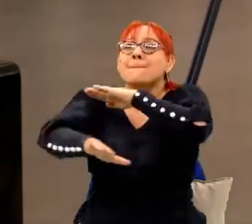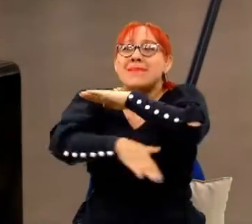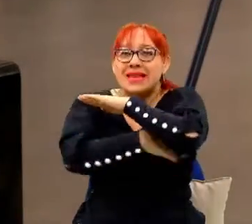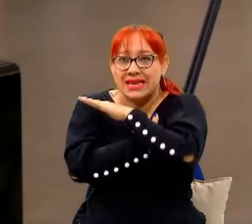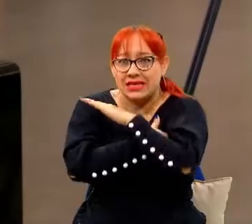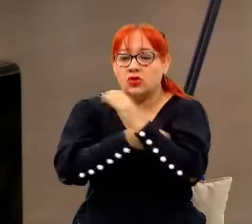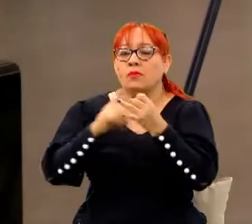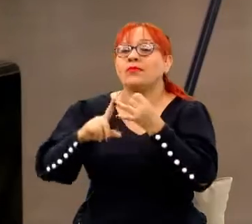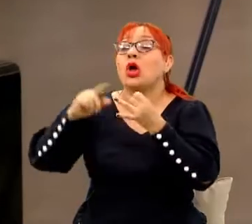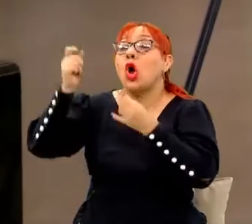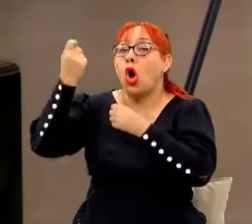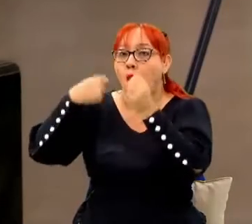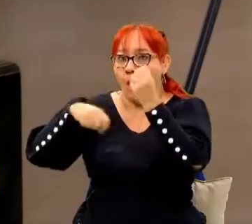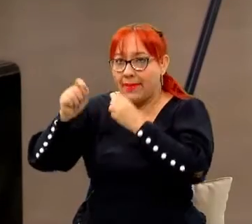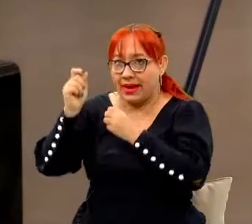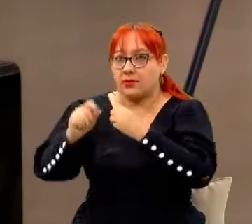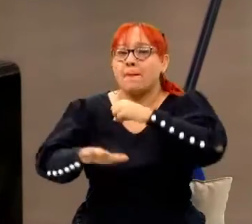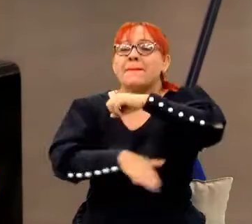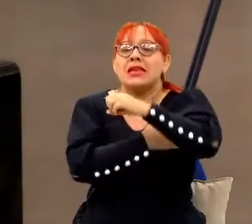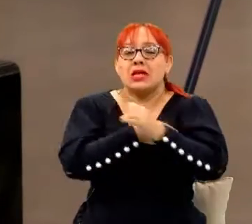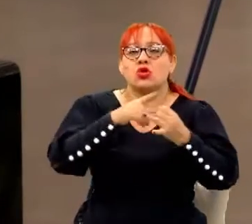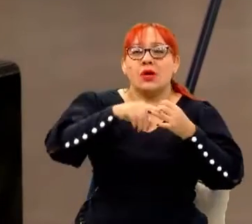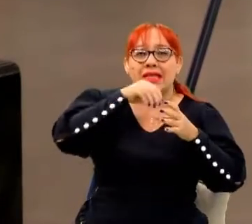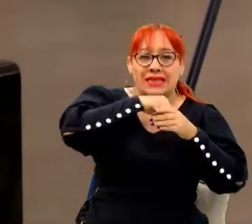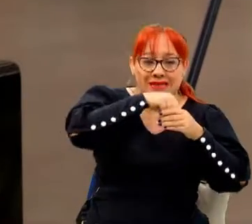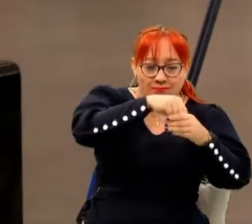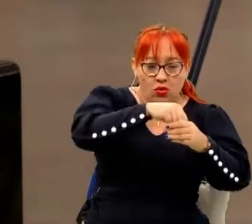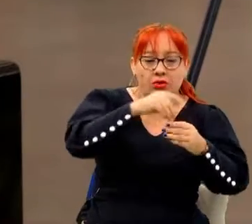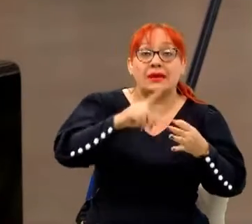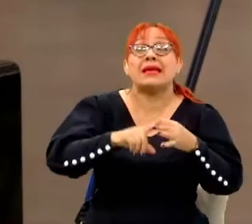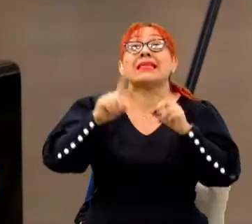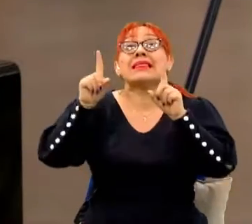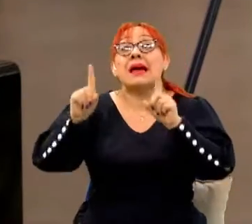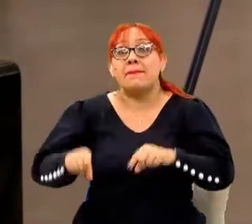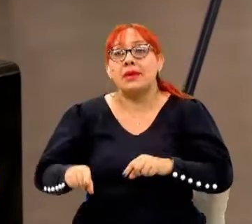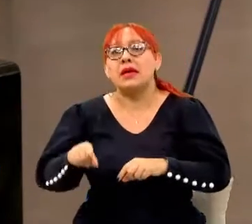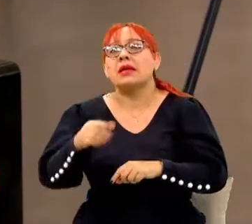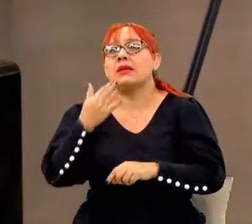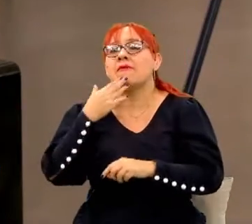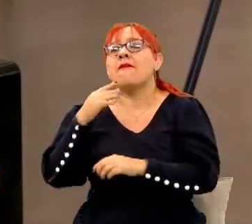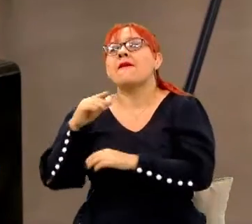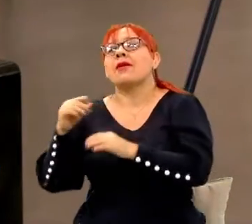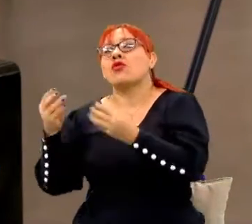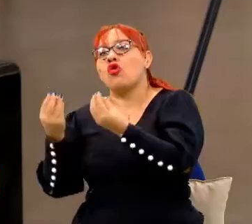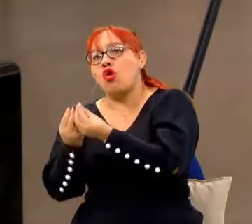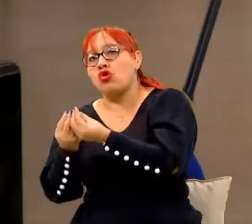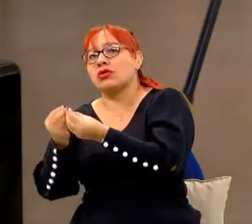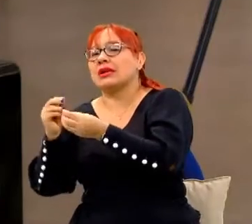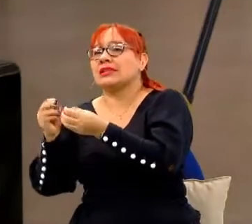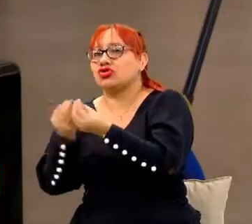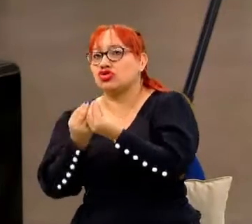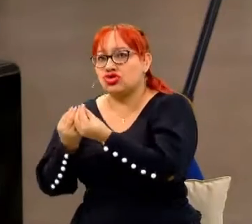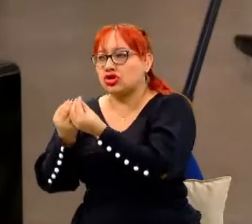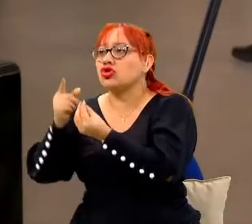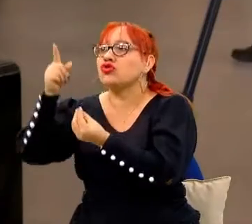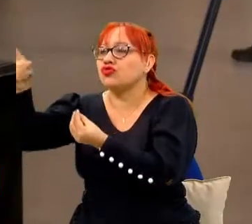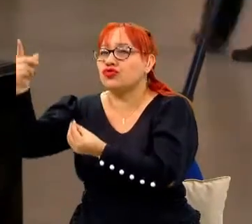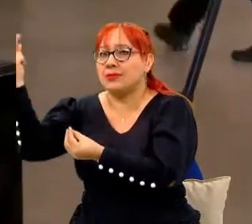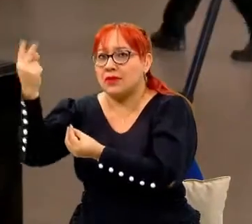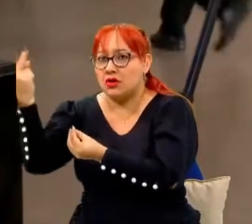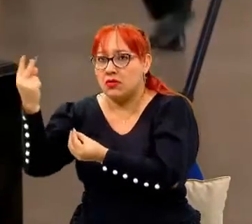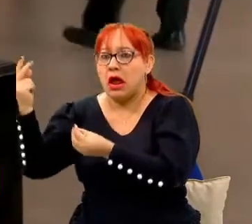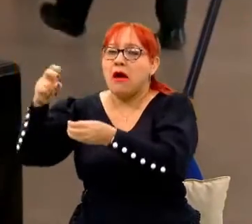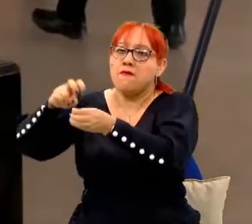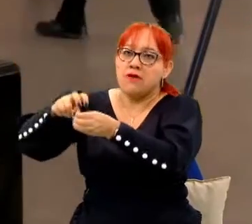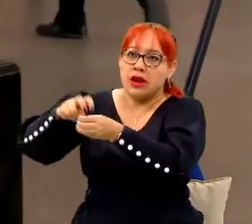de Comercio y paralelo a eso el ministro de Transporte colombiano, pero también han estado desde Fedecámaras y de otras asociaciones venezolanas que hacen presencia